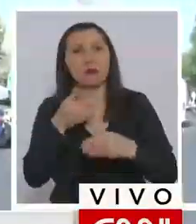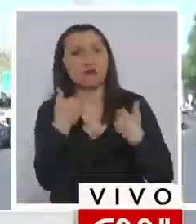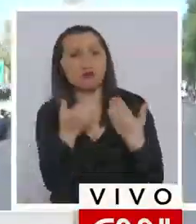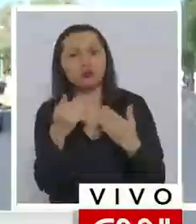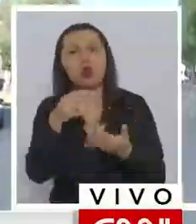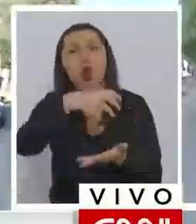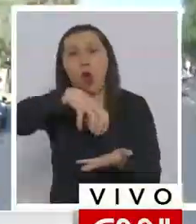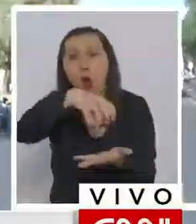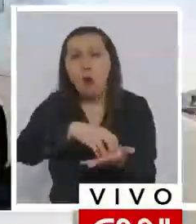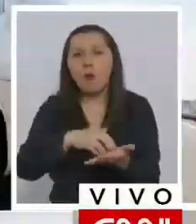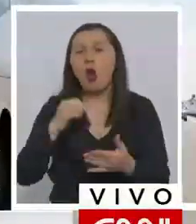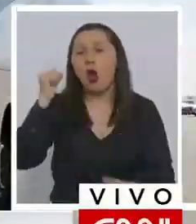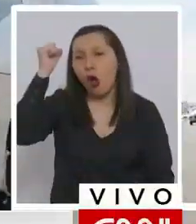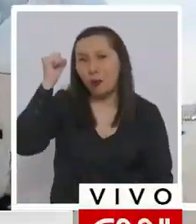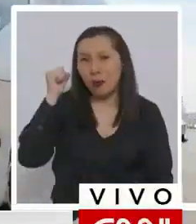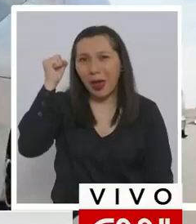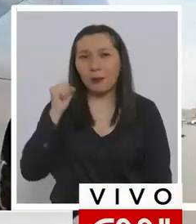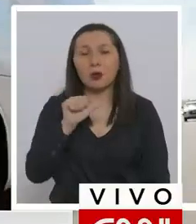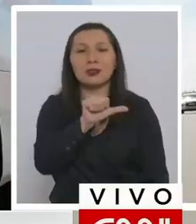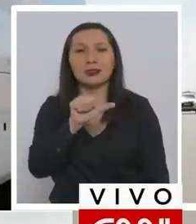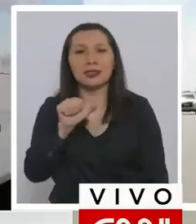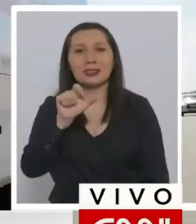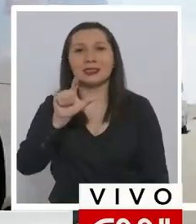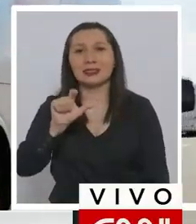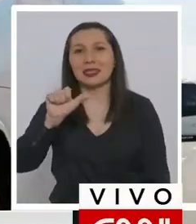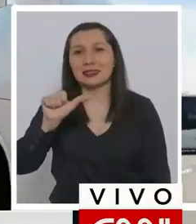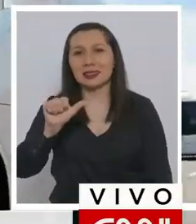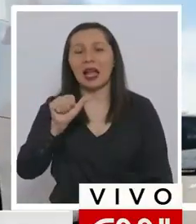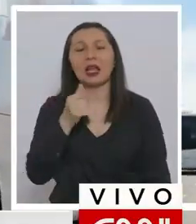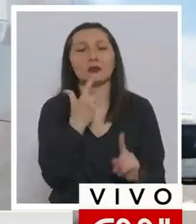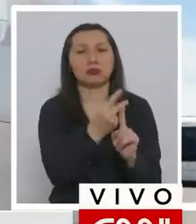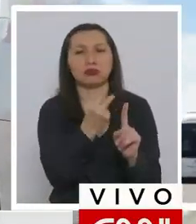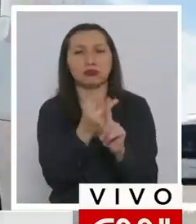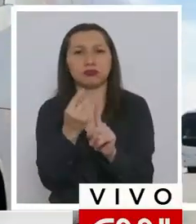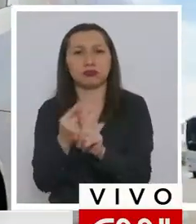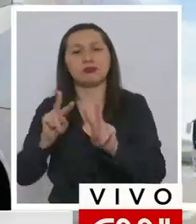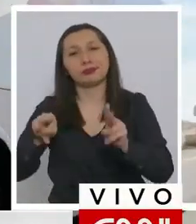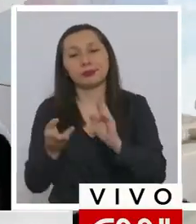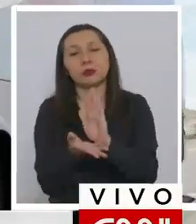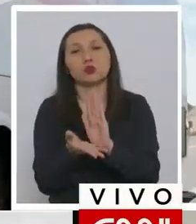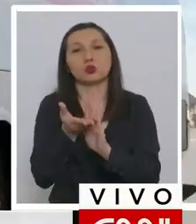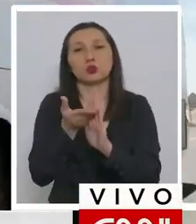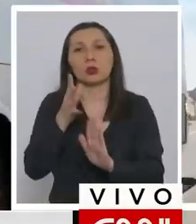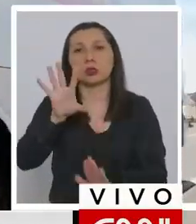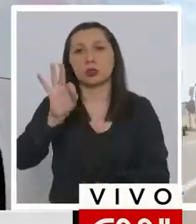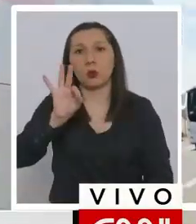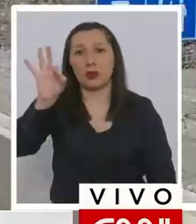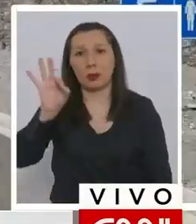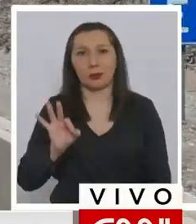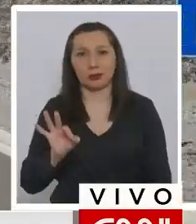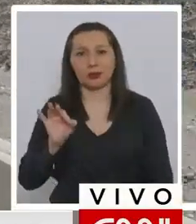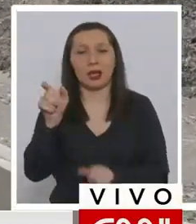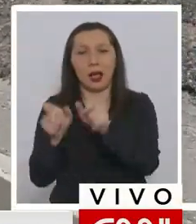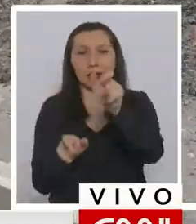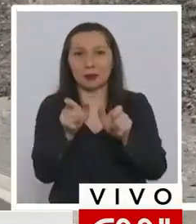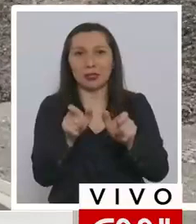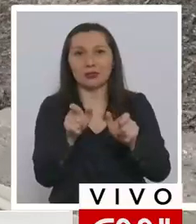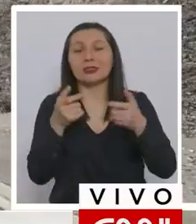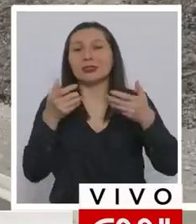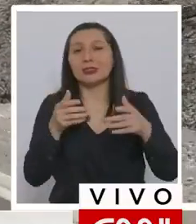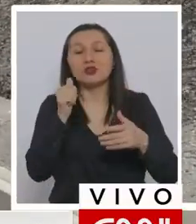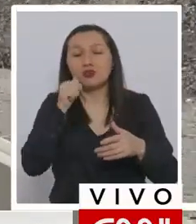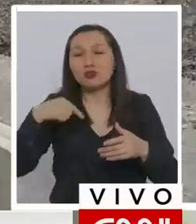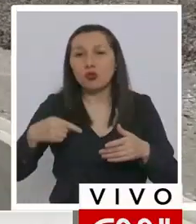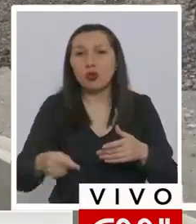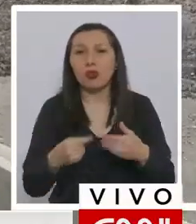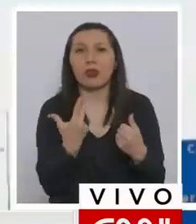ocupan, pero ante que todo tenemos que seguir enfocados en que pueden enfermarse gravemente los mayores de 45